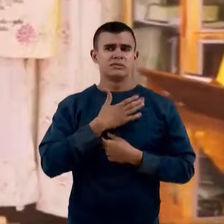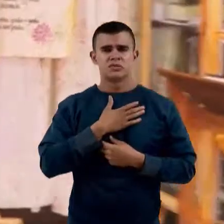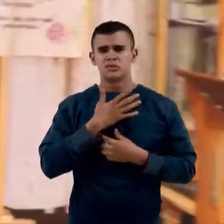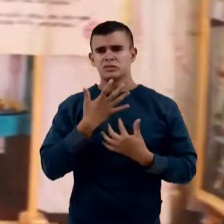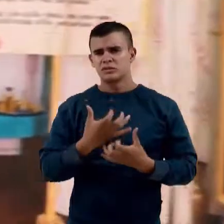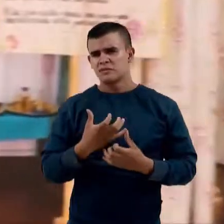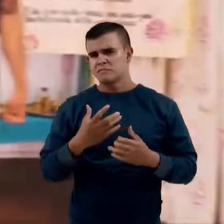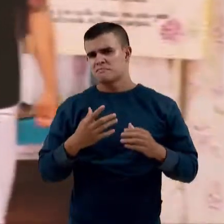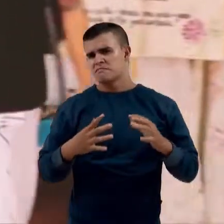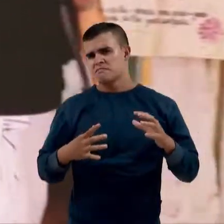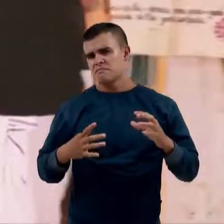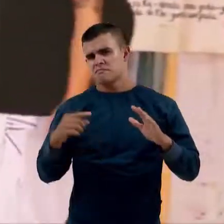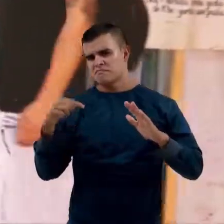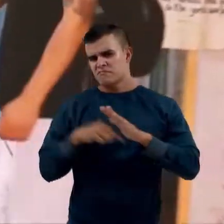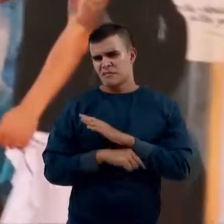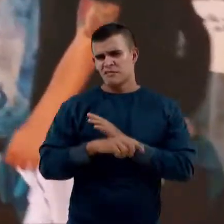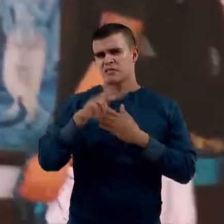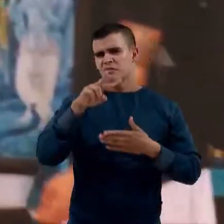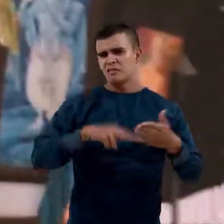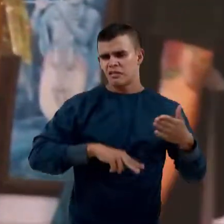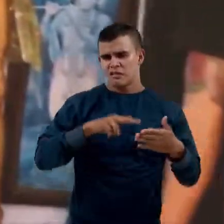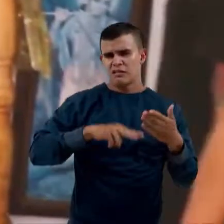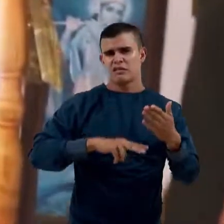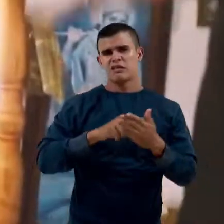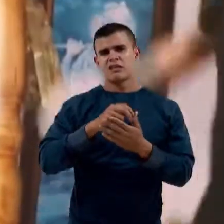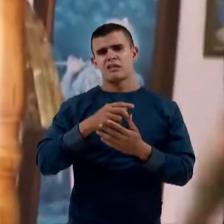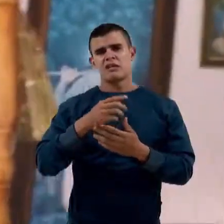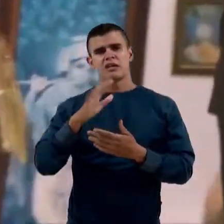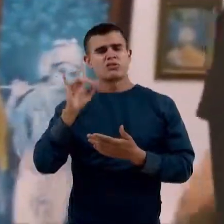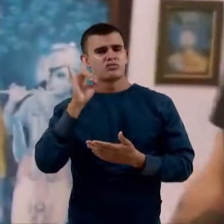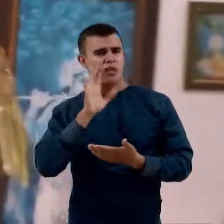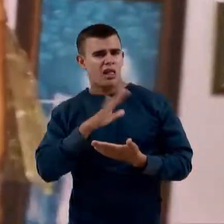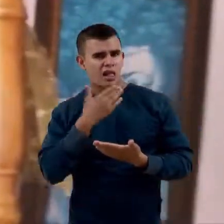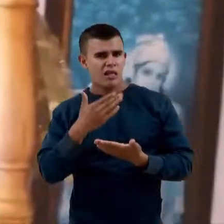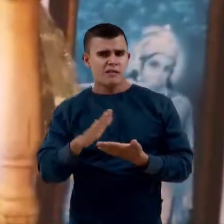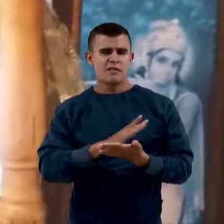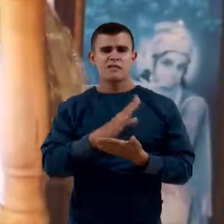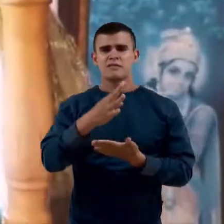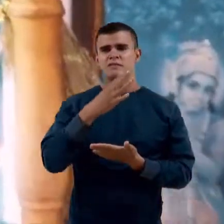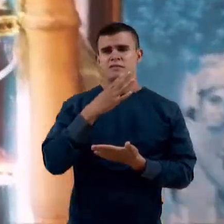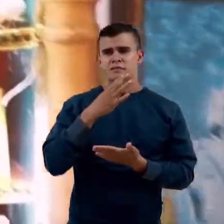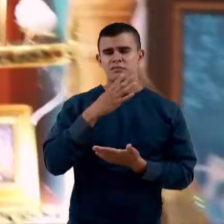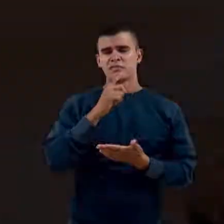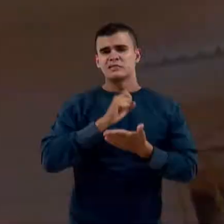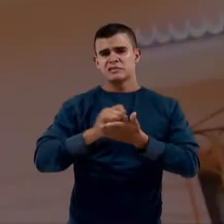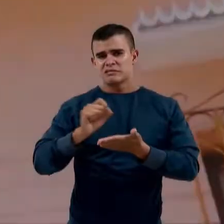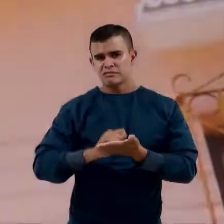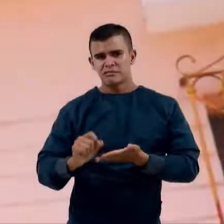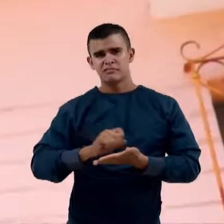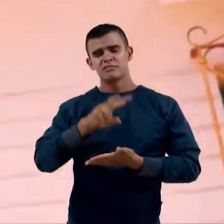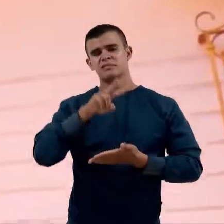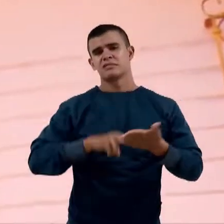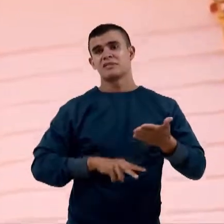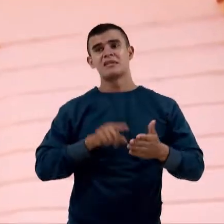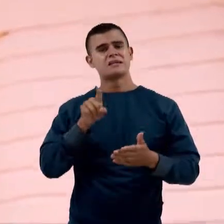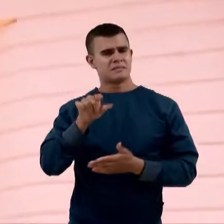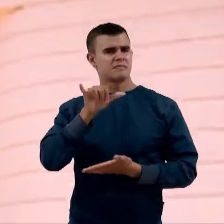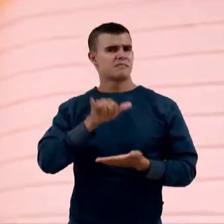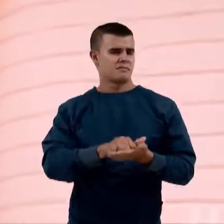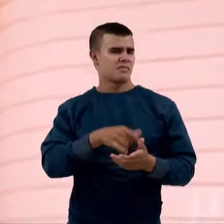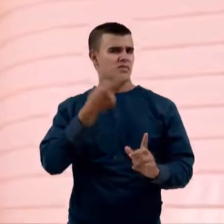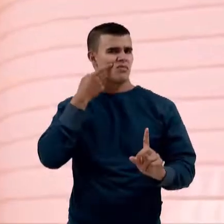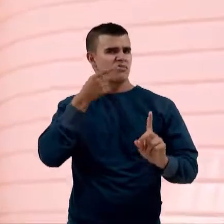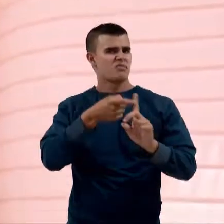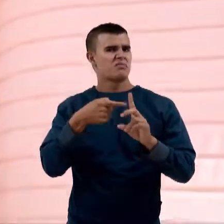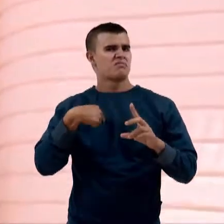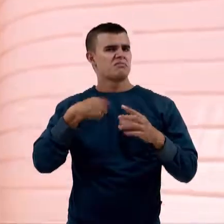como a ser más introspectivo, o a leer, o a cantar, o a escribir, o a meditar. Y aquí estamos ahora. Esa